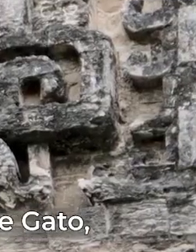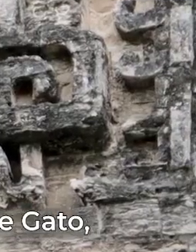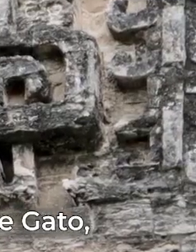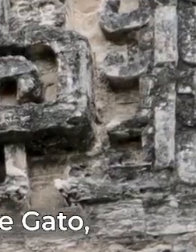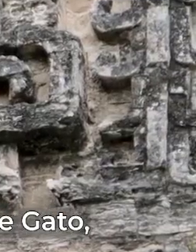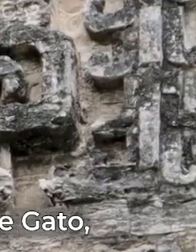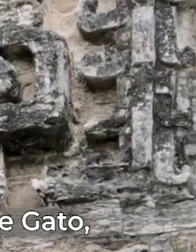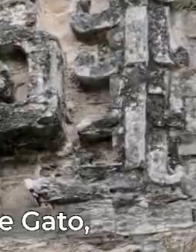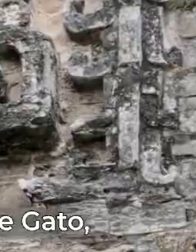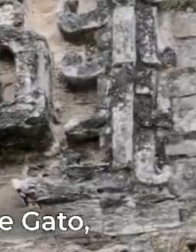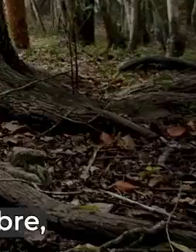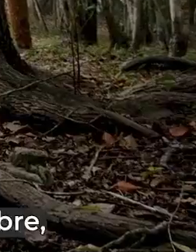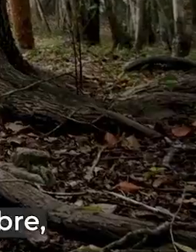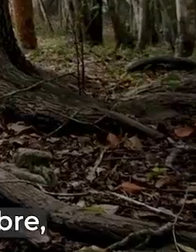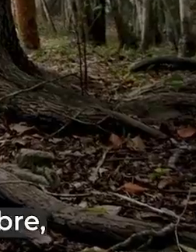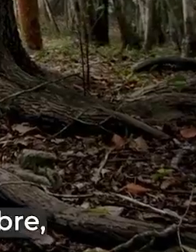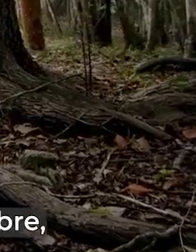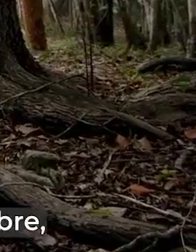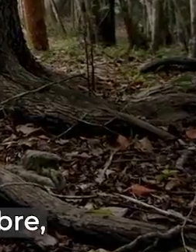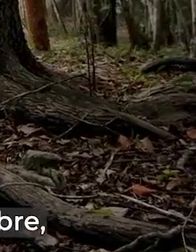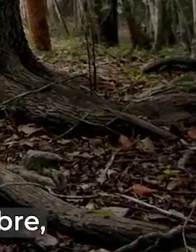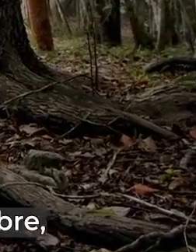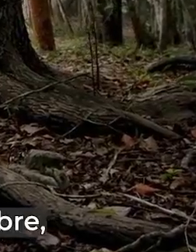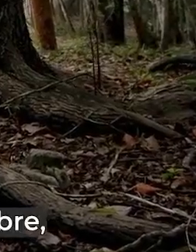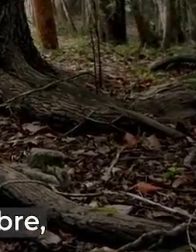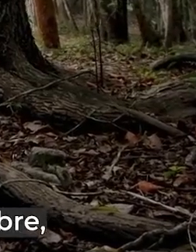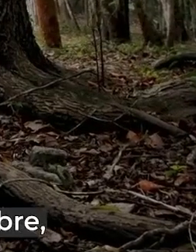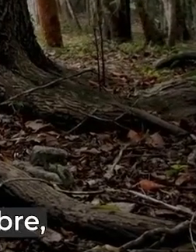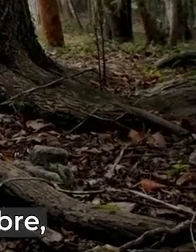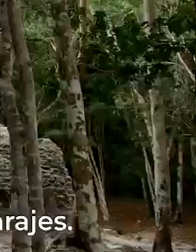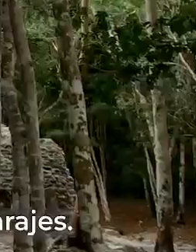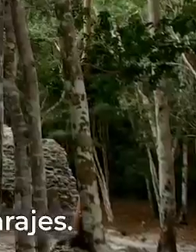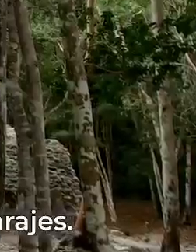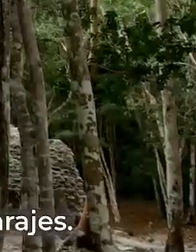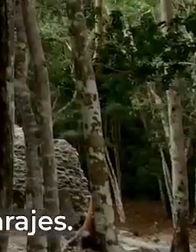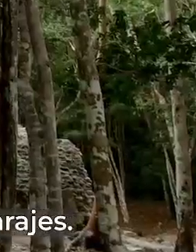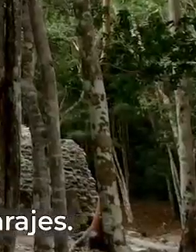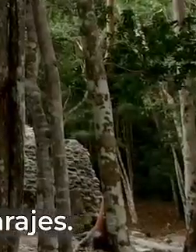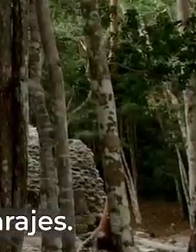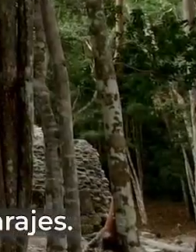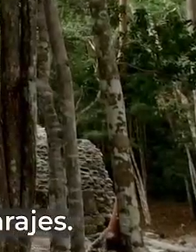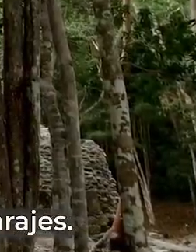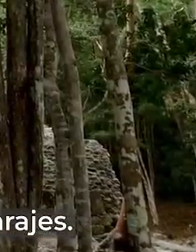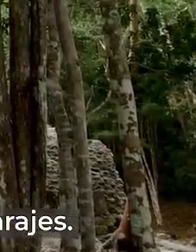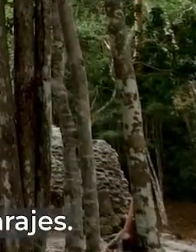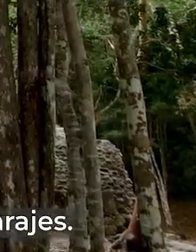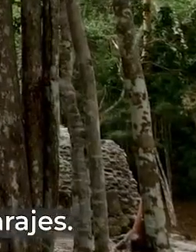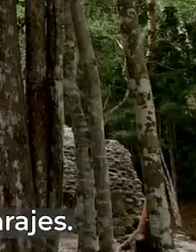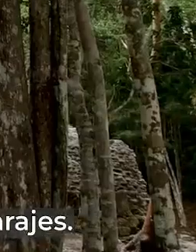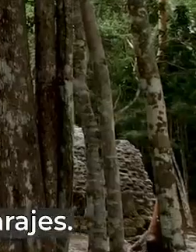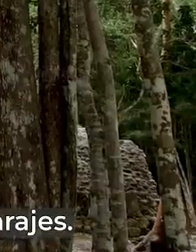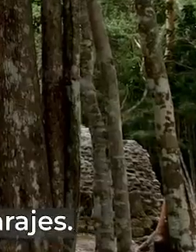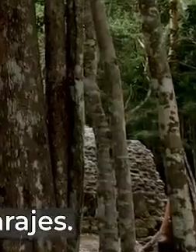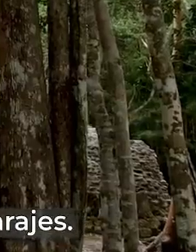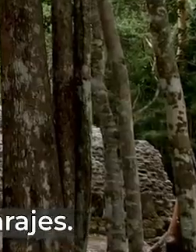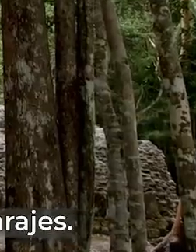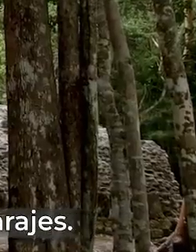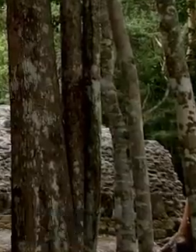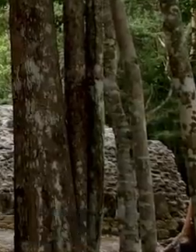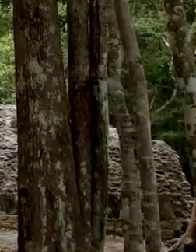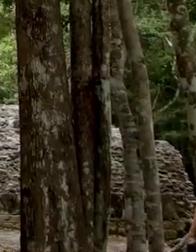como cola de gato, en referencia a la planta del mismo nombre que llegó a ser muy abundante en estos parajes.